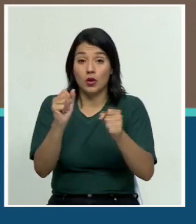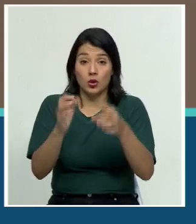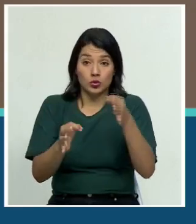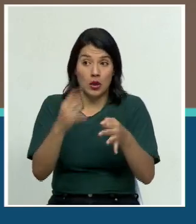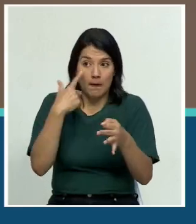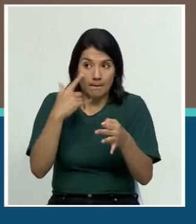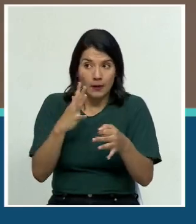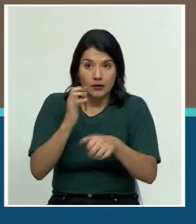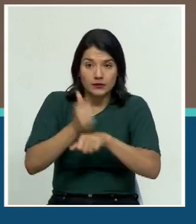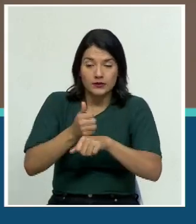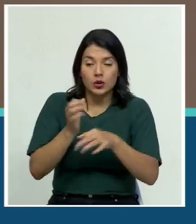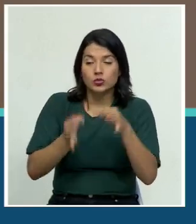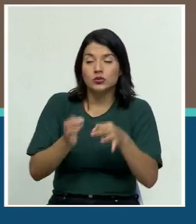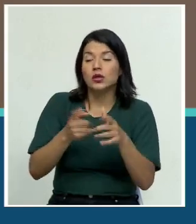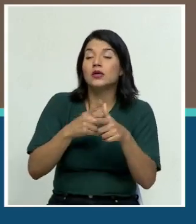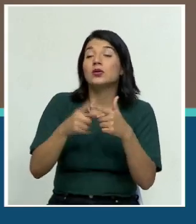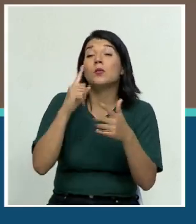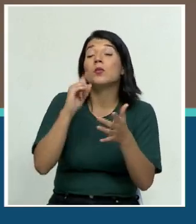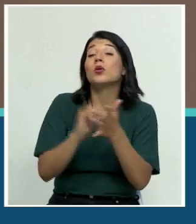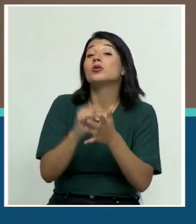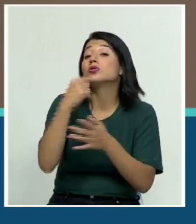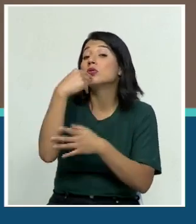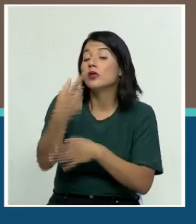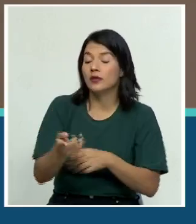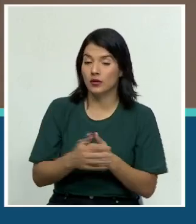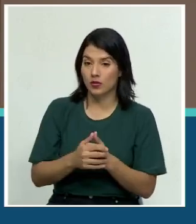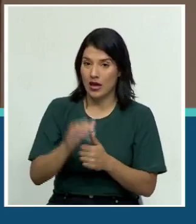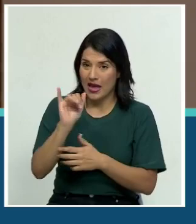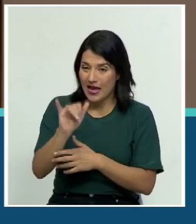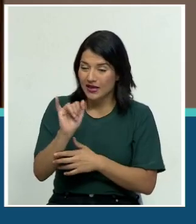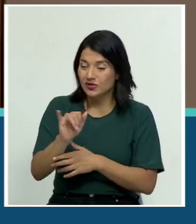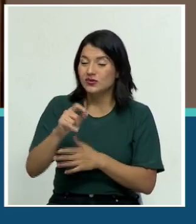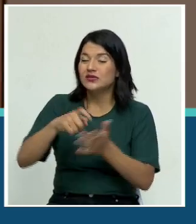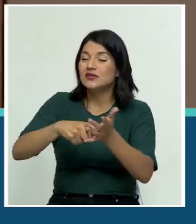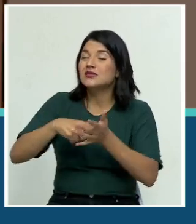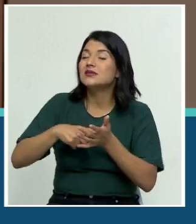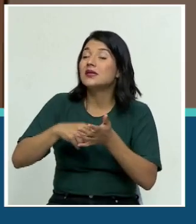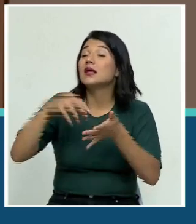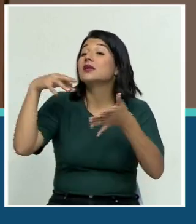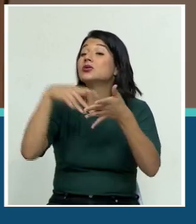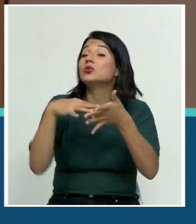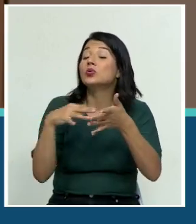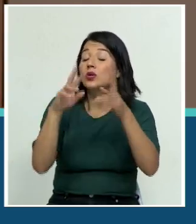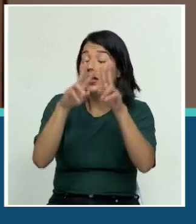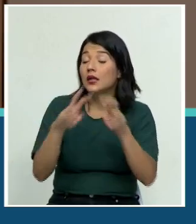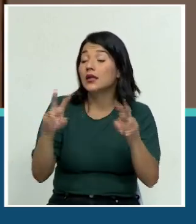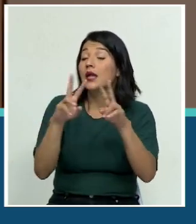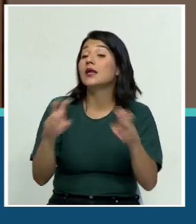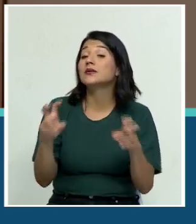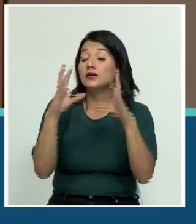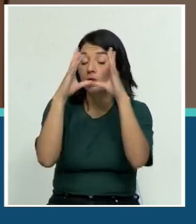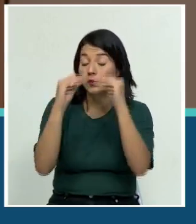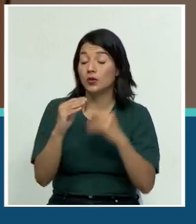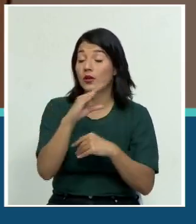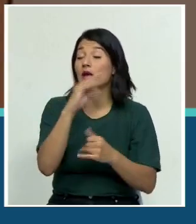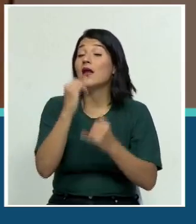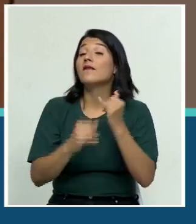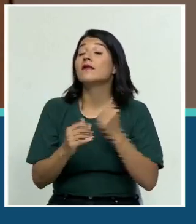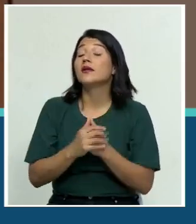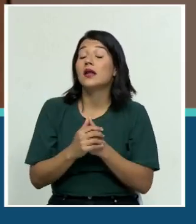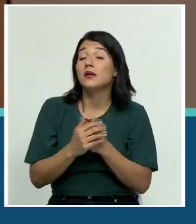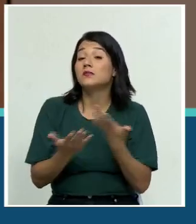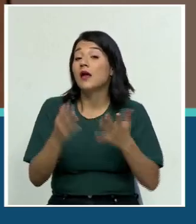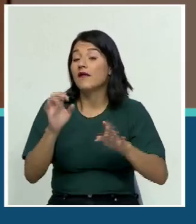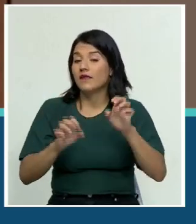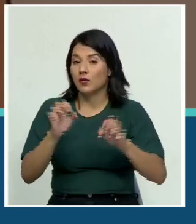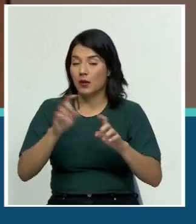justicia. Pero por eso le digo, eso demanda estudio, análisis, contraste de opiniones, y al final llegar a una valoración.